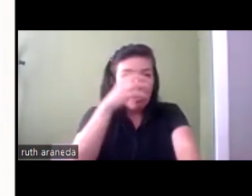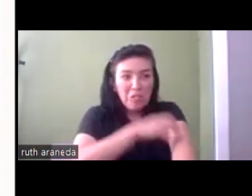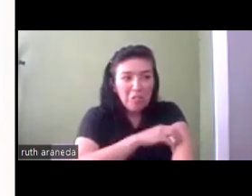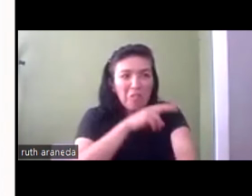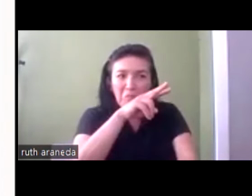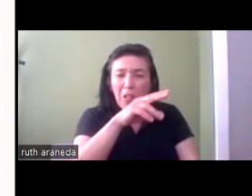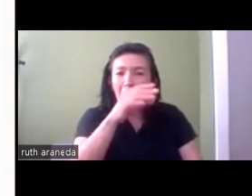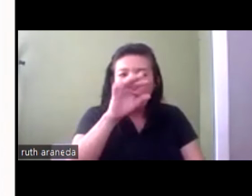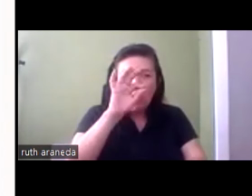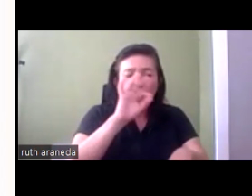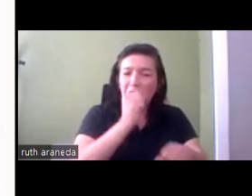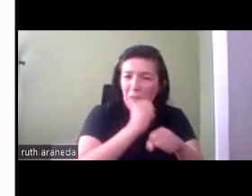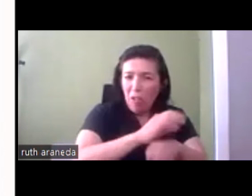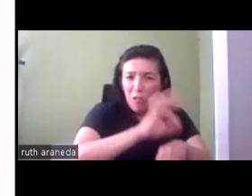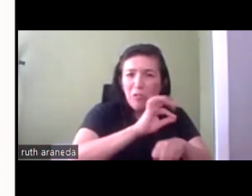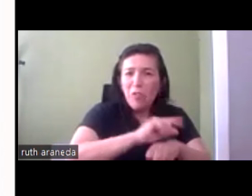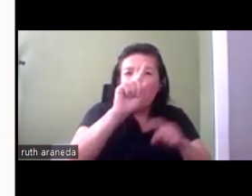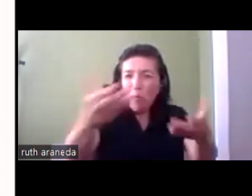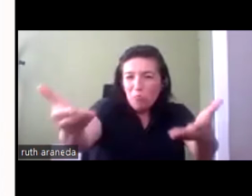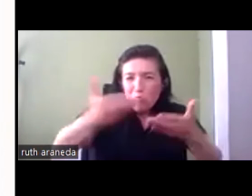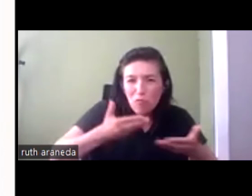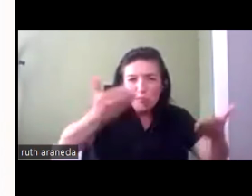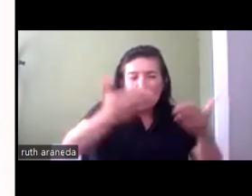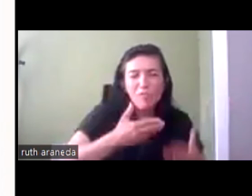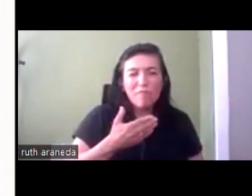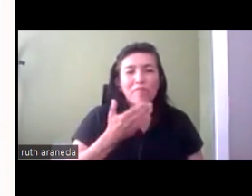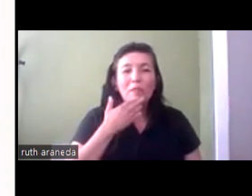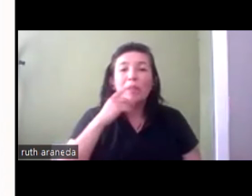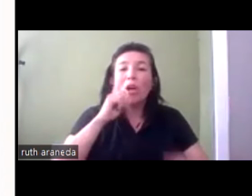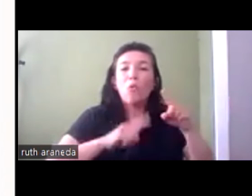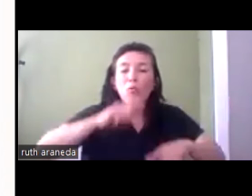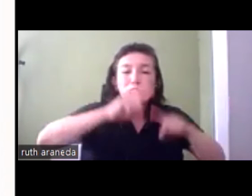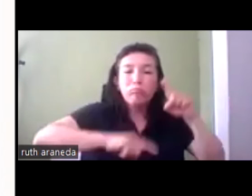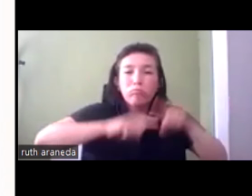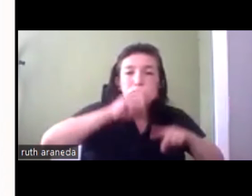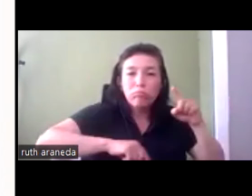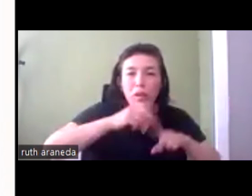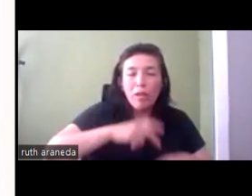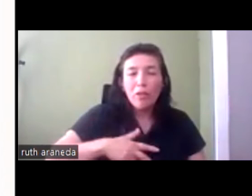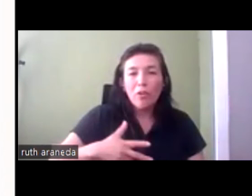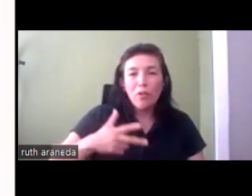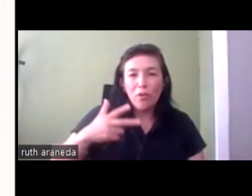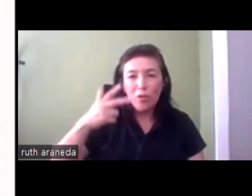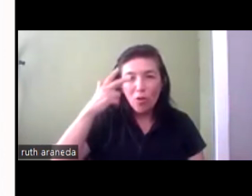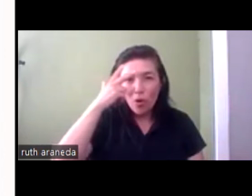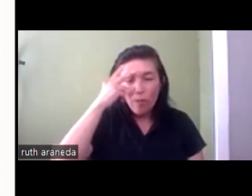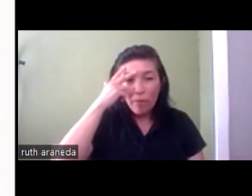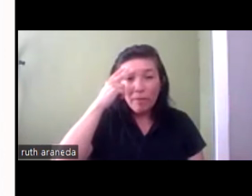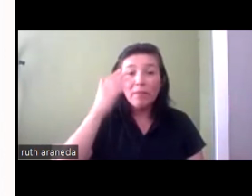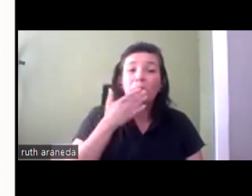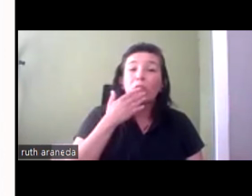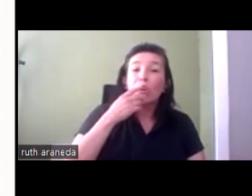podemos encontrar piezas, por ejemplo, que provienen de excavaciones del centro de Copiapó, de un